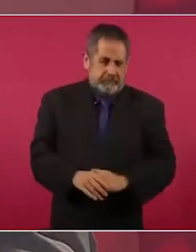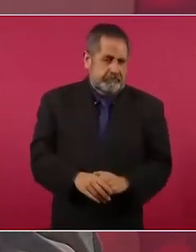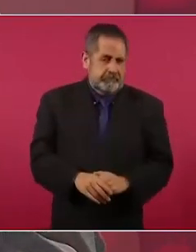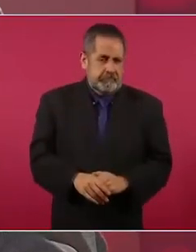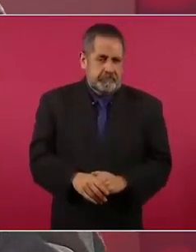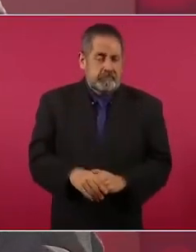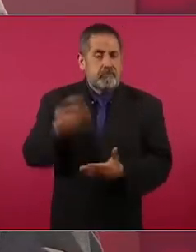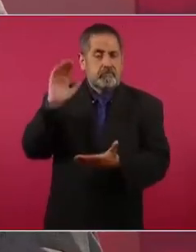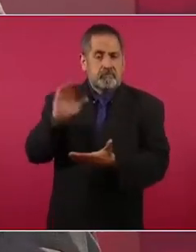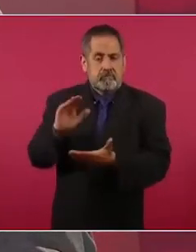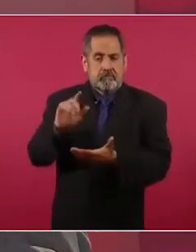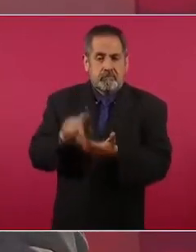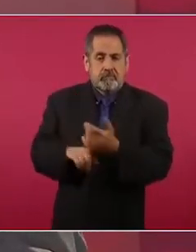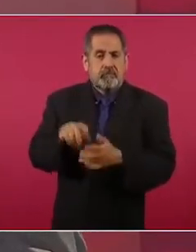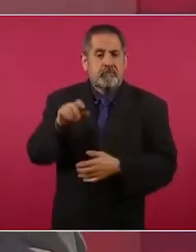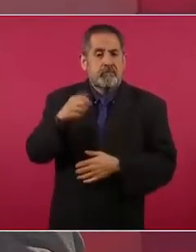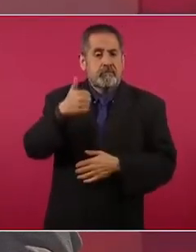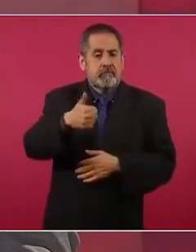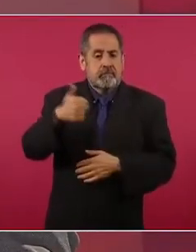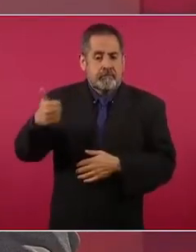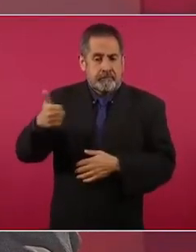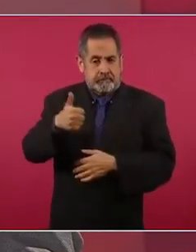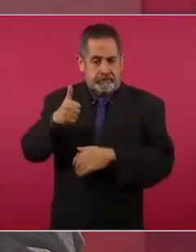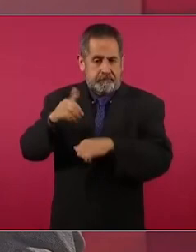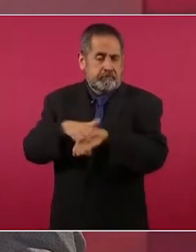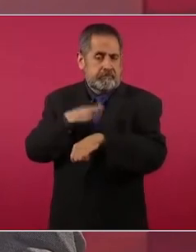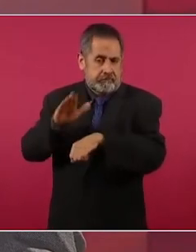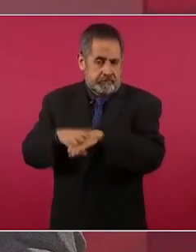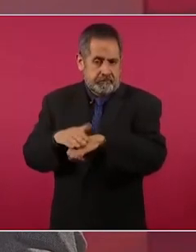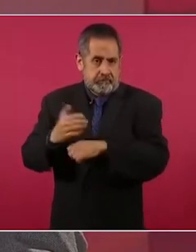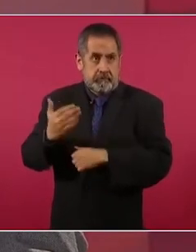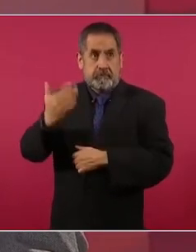y bajé a 66.